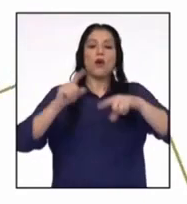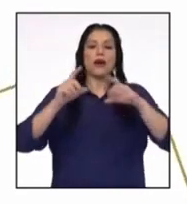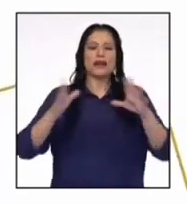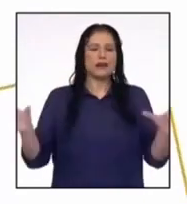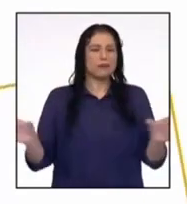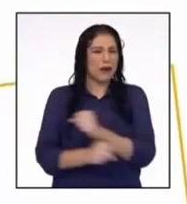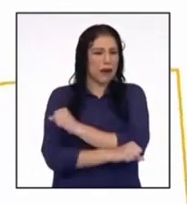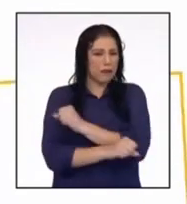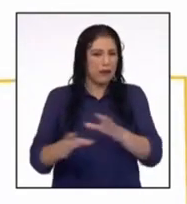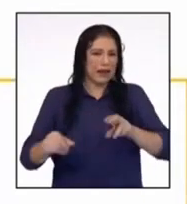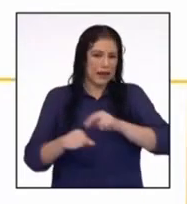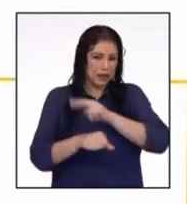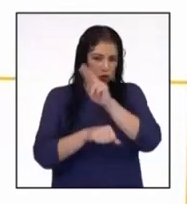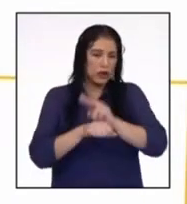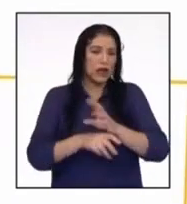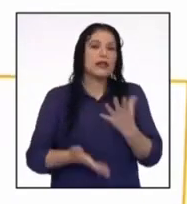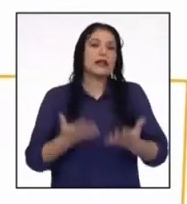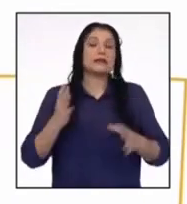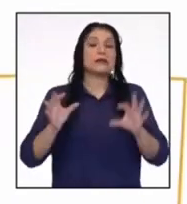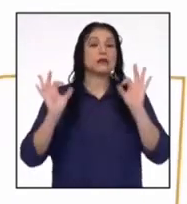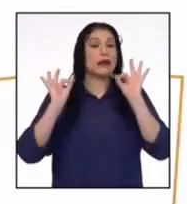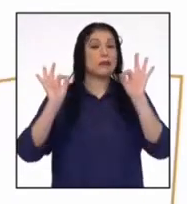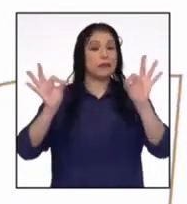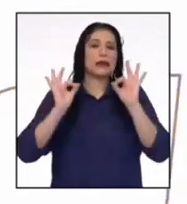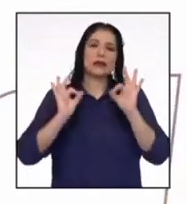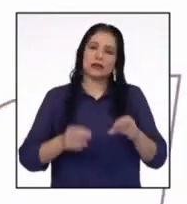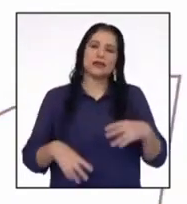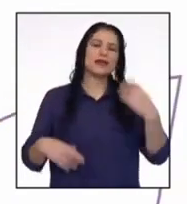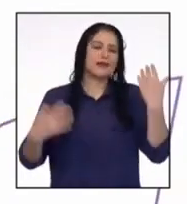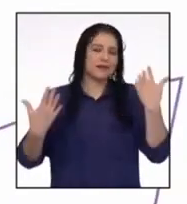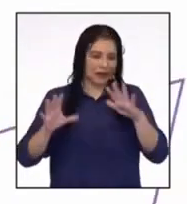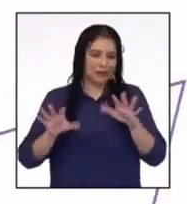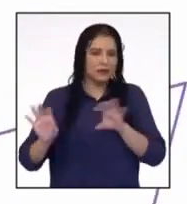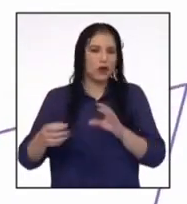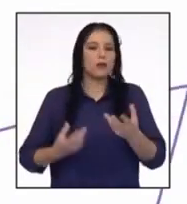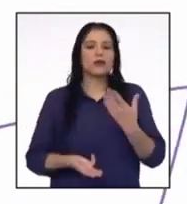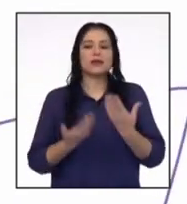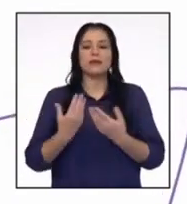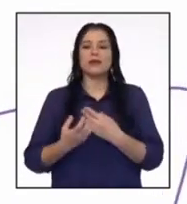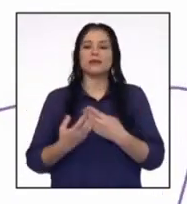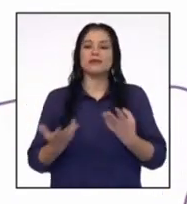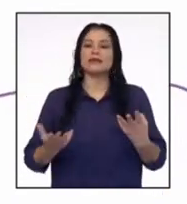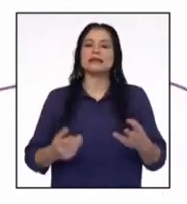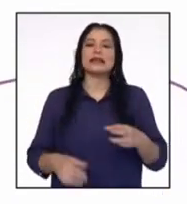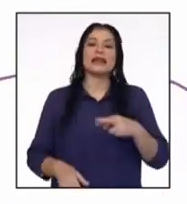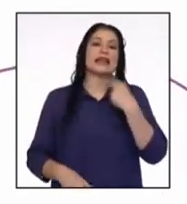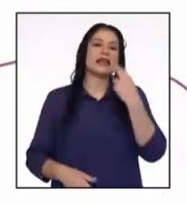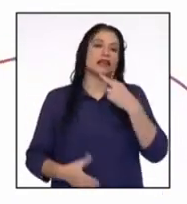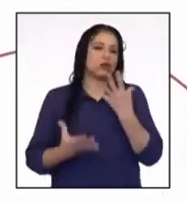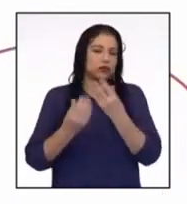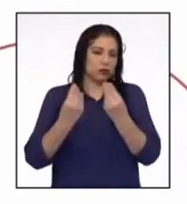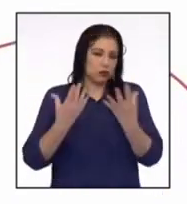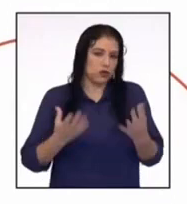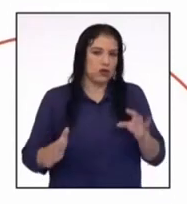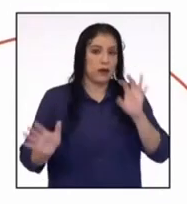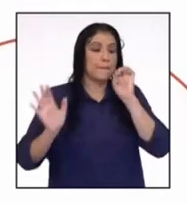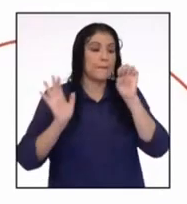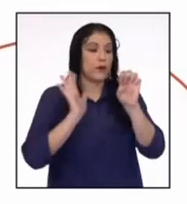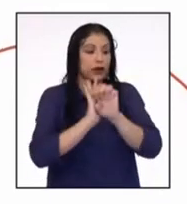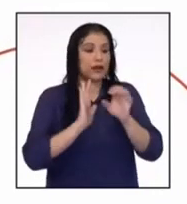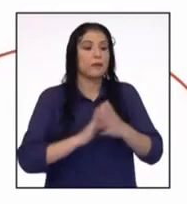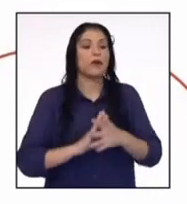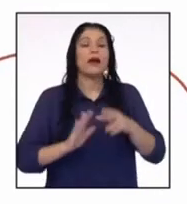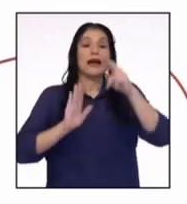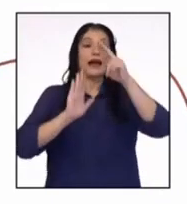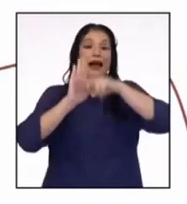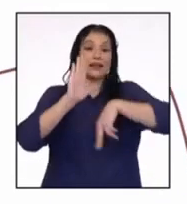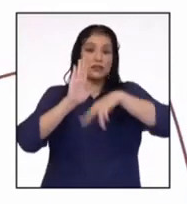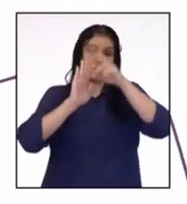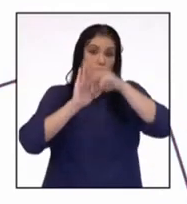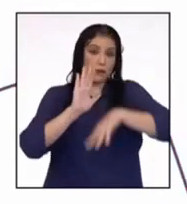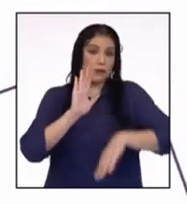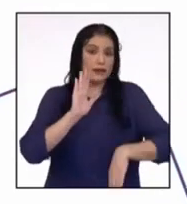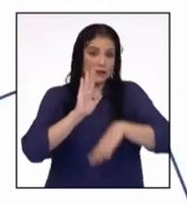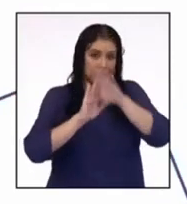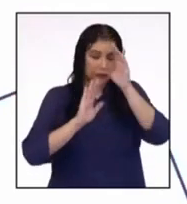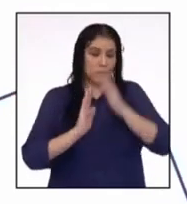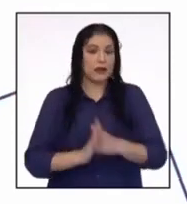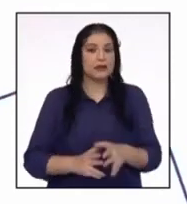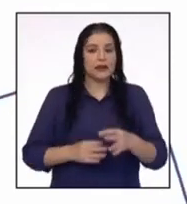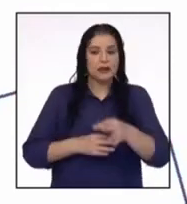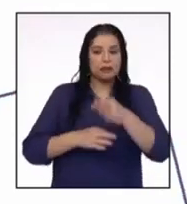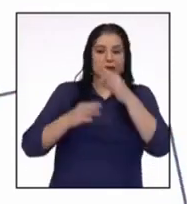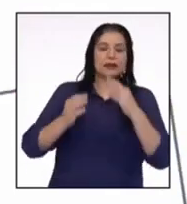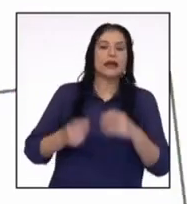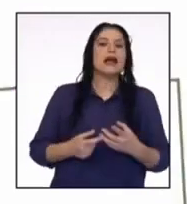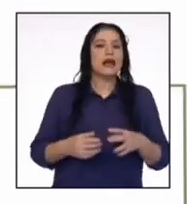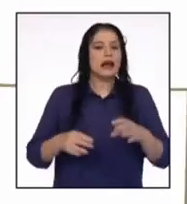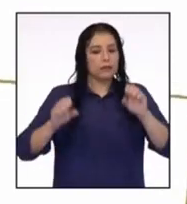desastres, ya sea porque son un peligro inminente o por la materialización del riesgo. Por ejemplo, las medidas que incrementen la resiliencia y